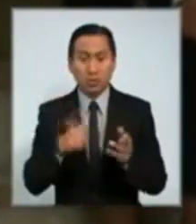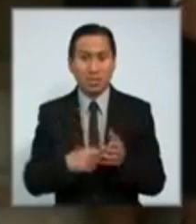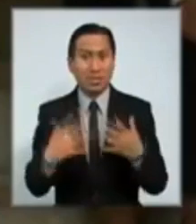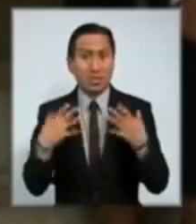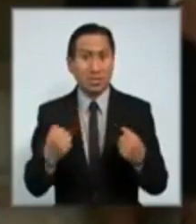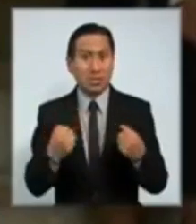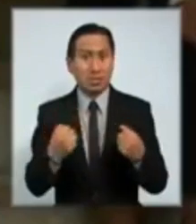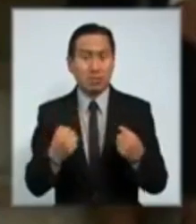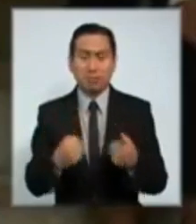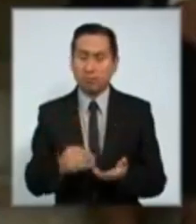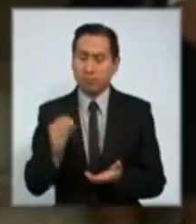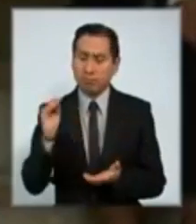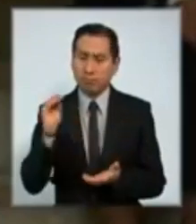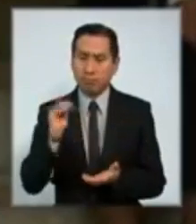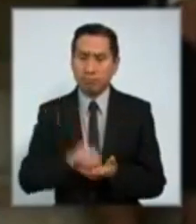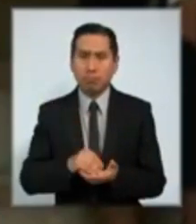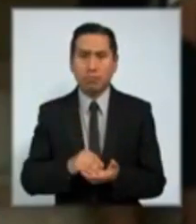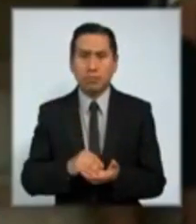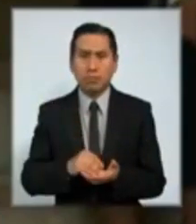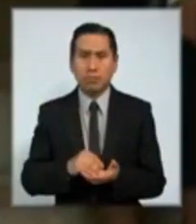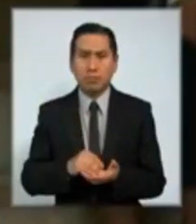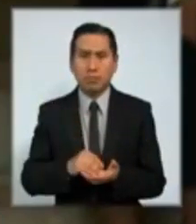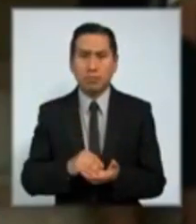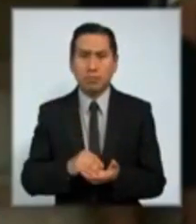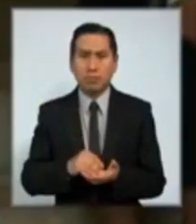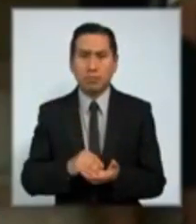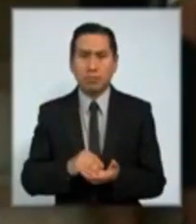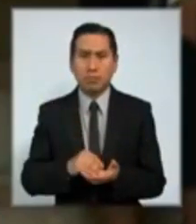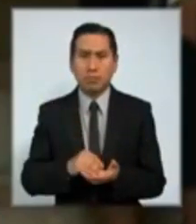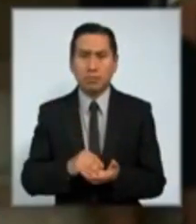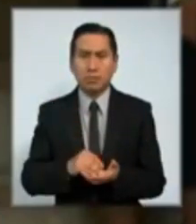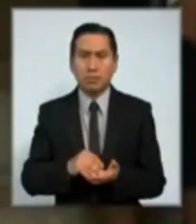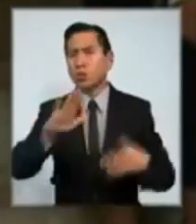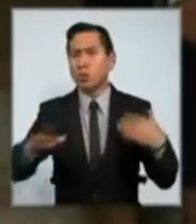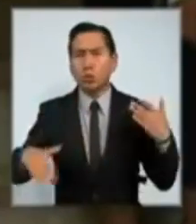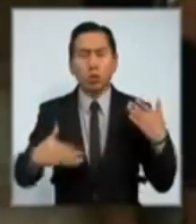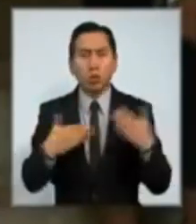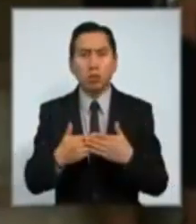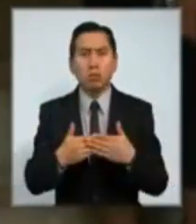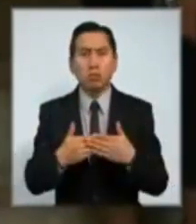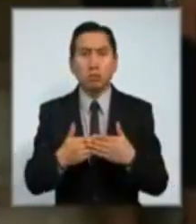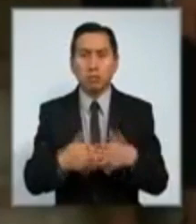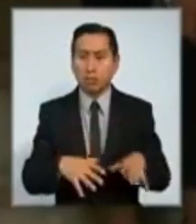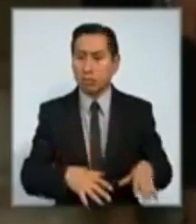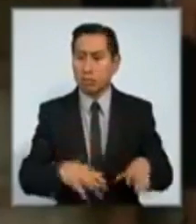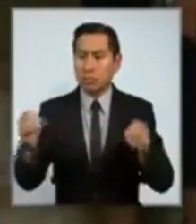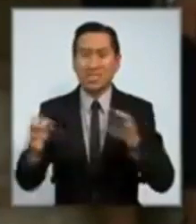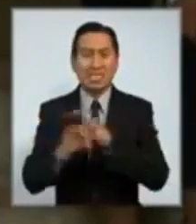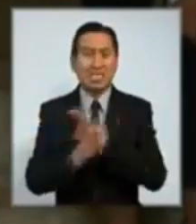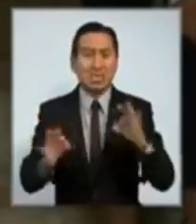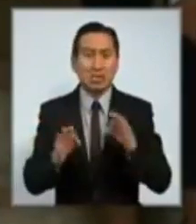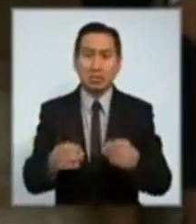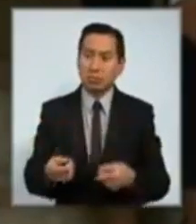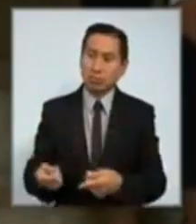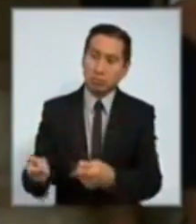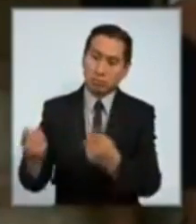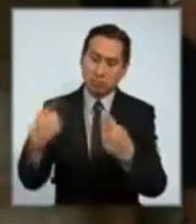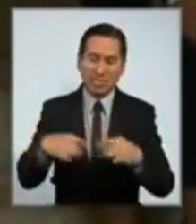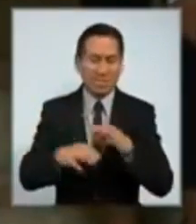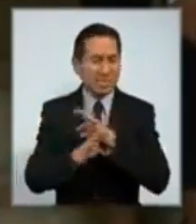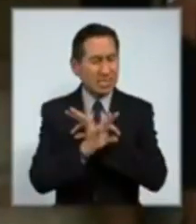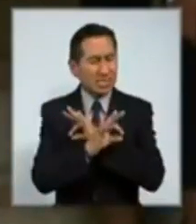se declara el cierre total de fronteras. Nadie sale y nadie